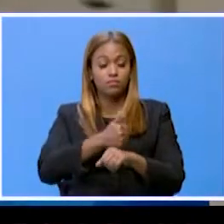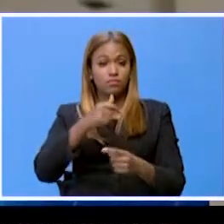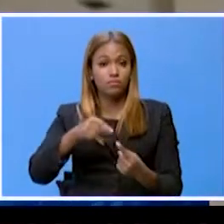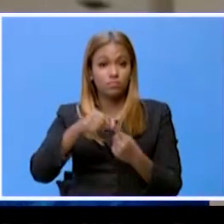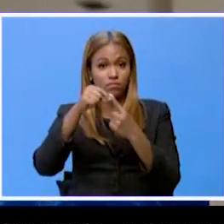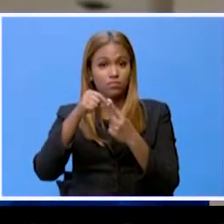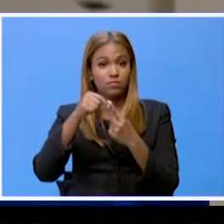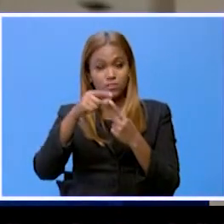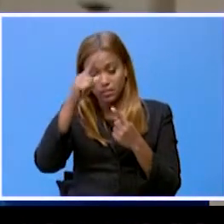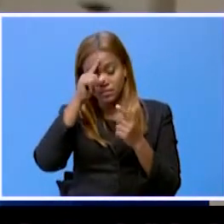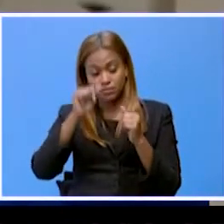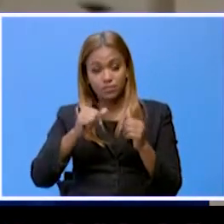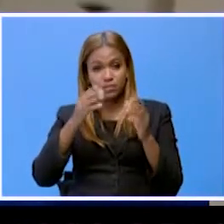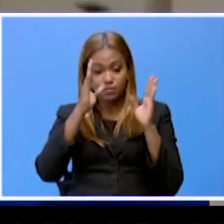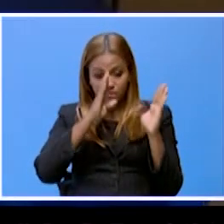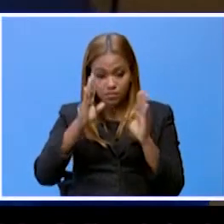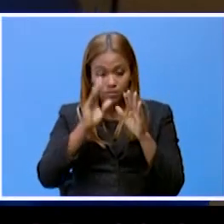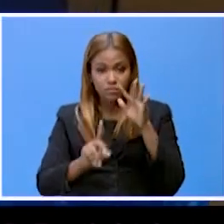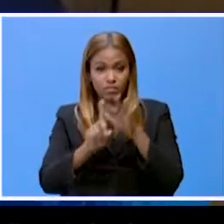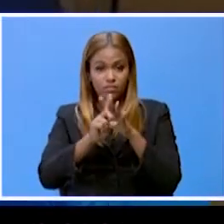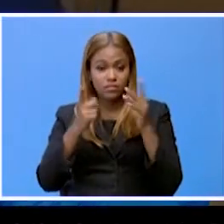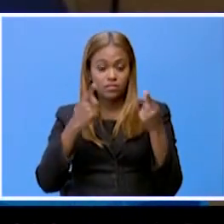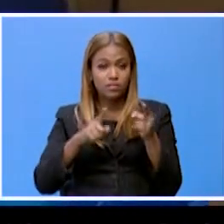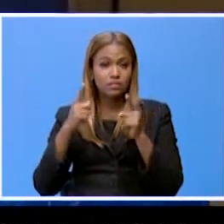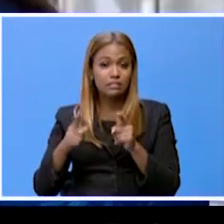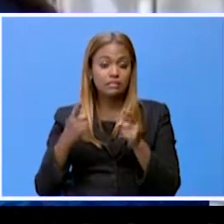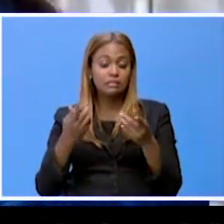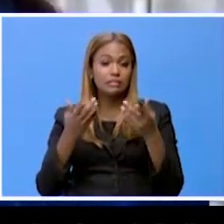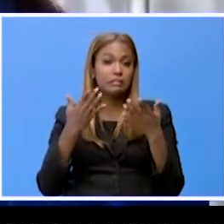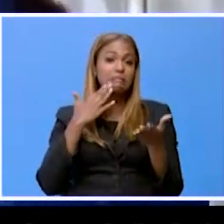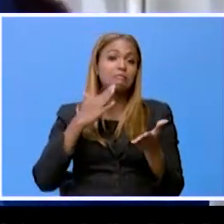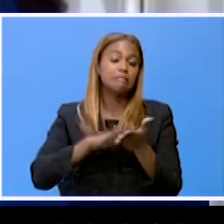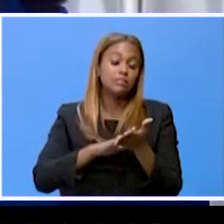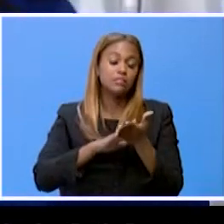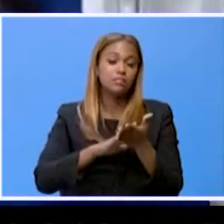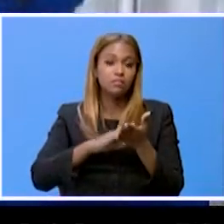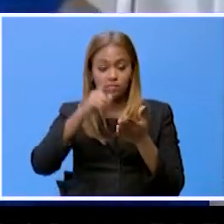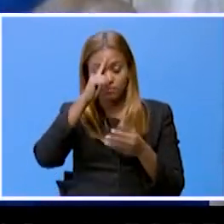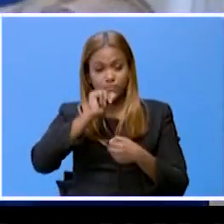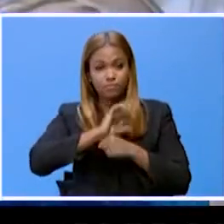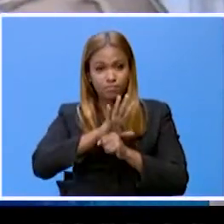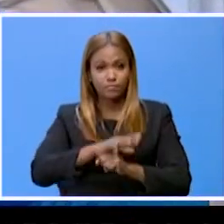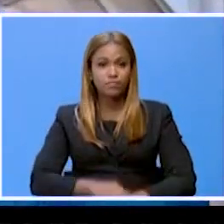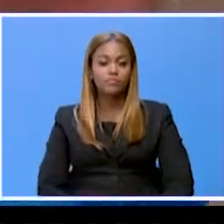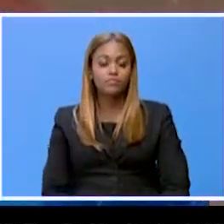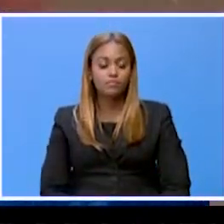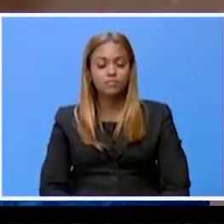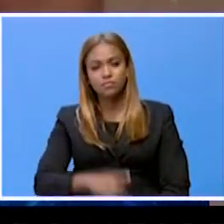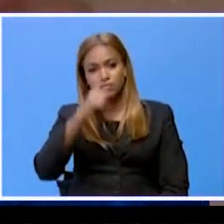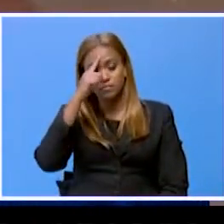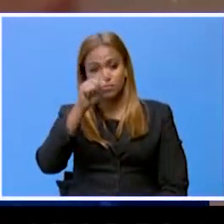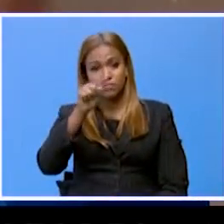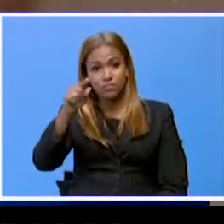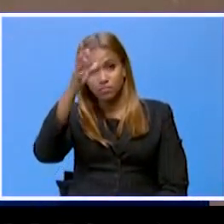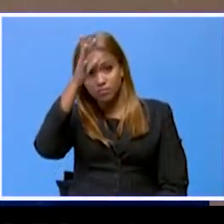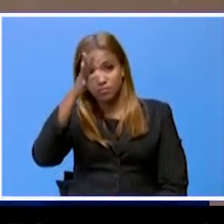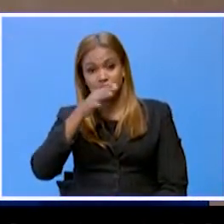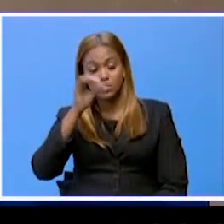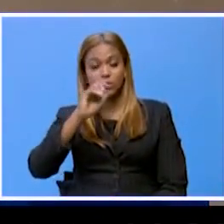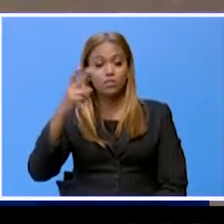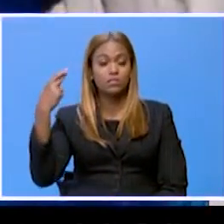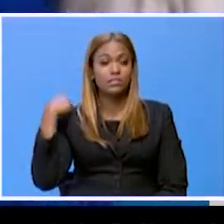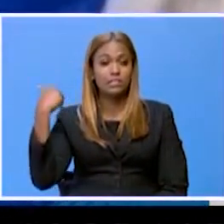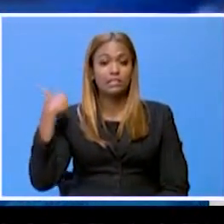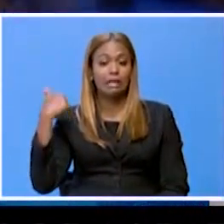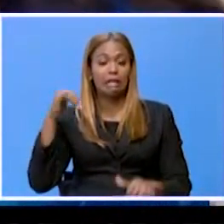especial para atender la aparición de casos sospechosos de coronavirus. Para aquellos padres o tutores que